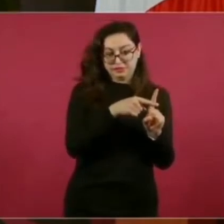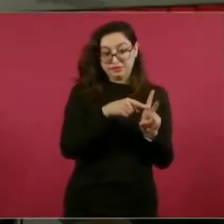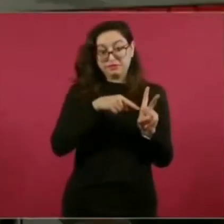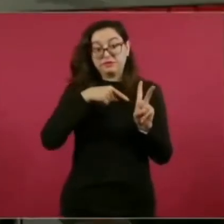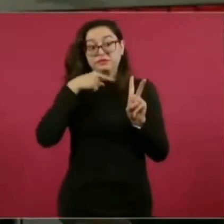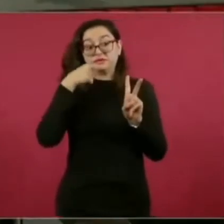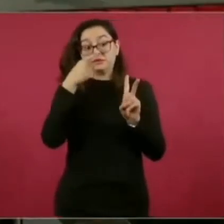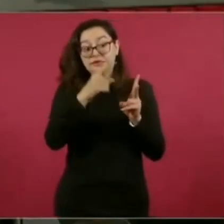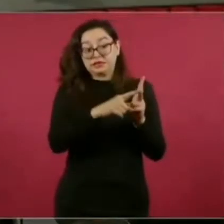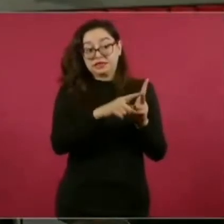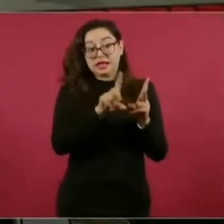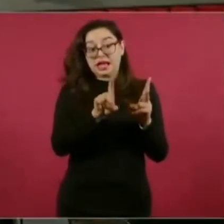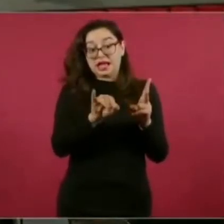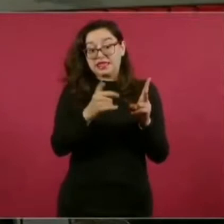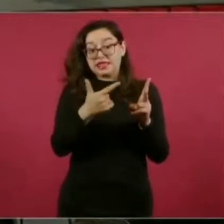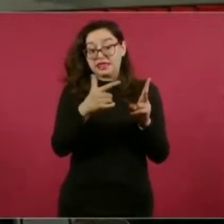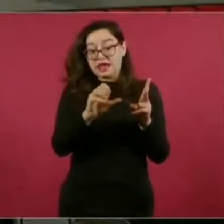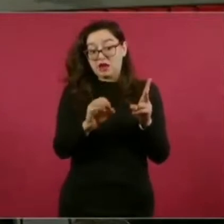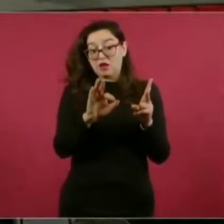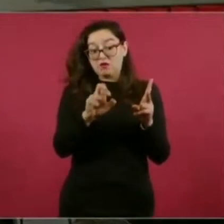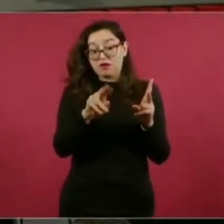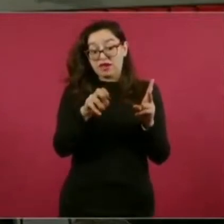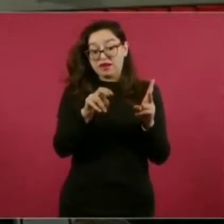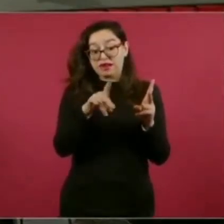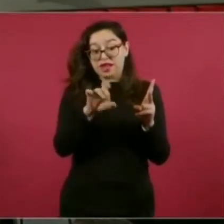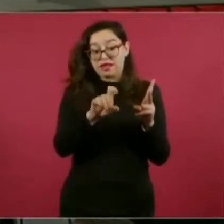Diego Fernández de Ceballos por el PAN